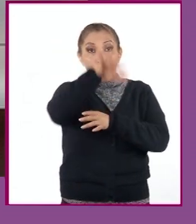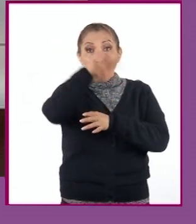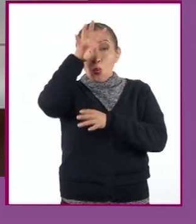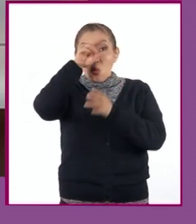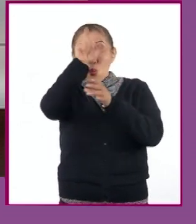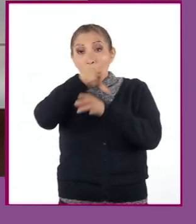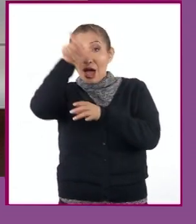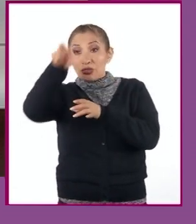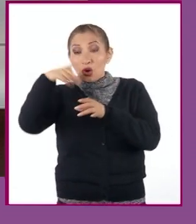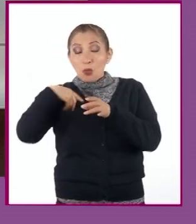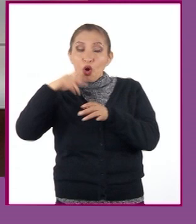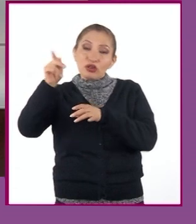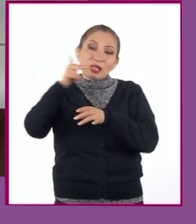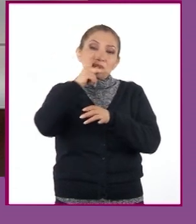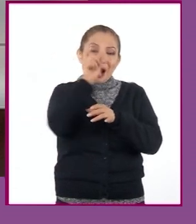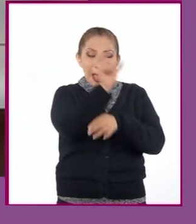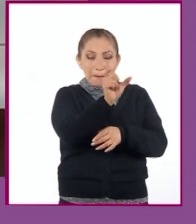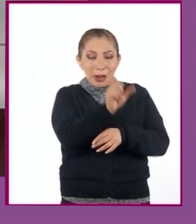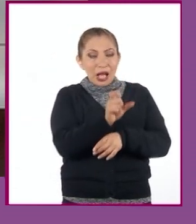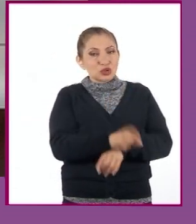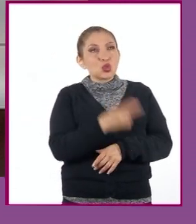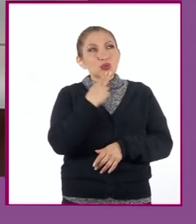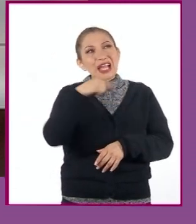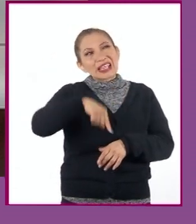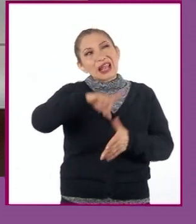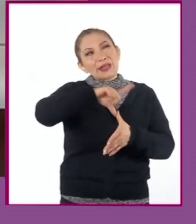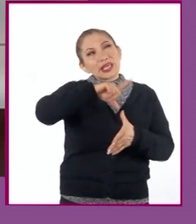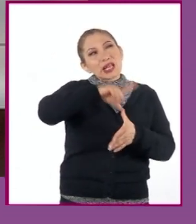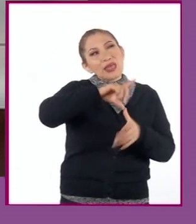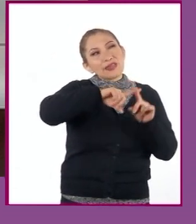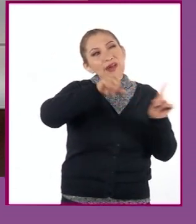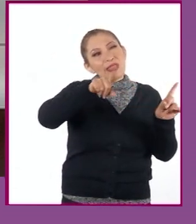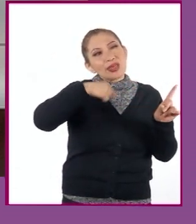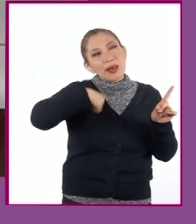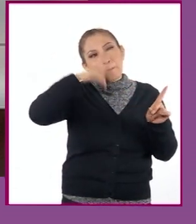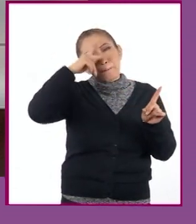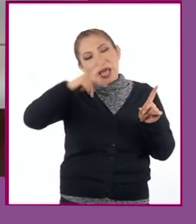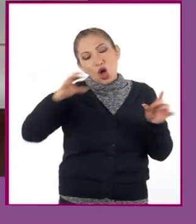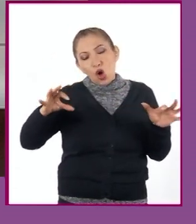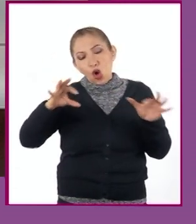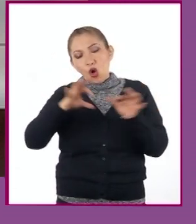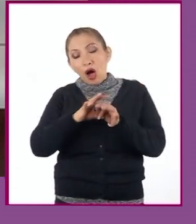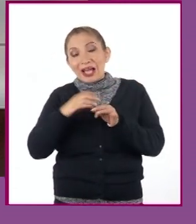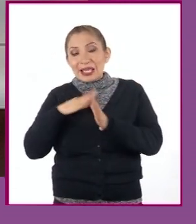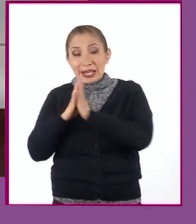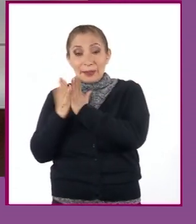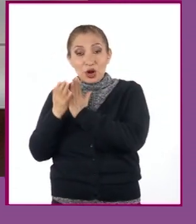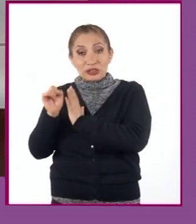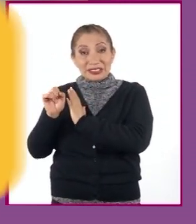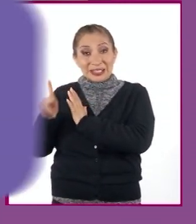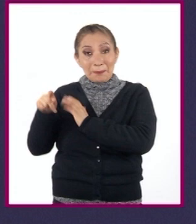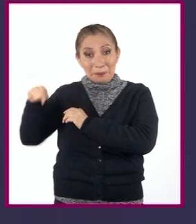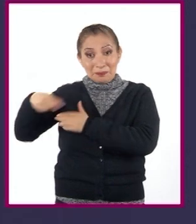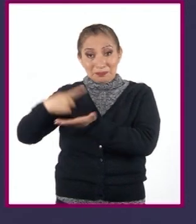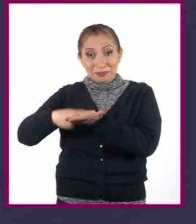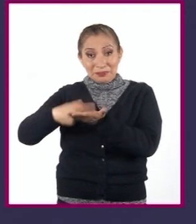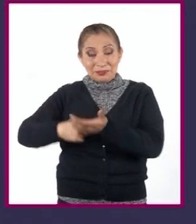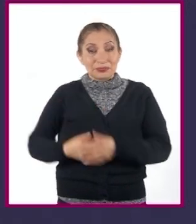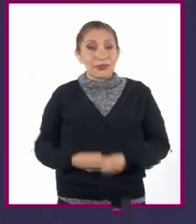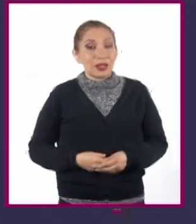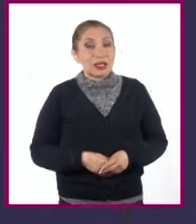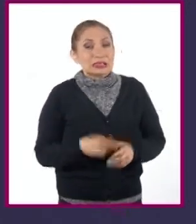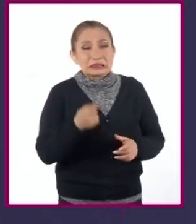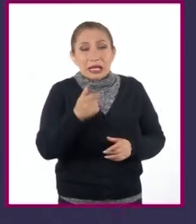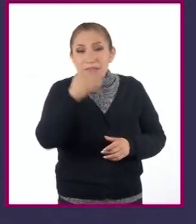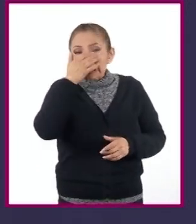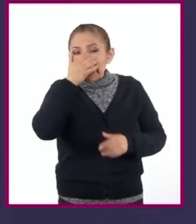cuadro con algunas otras palabras que utilicemos en Latinoamérica y que contengan su libro de texto. Estamos a punto